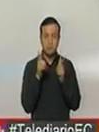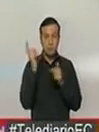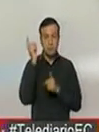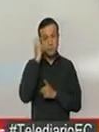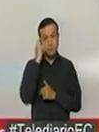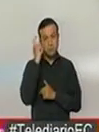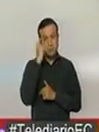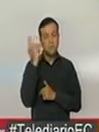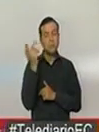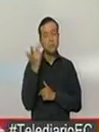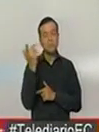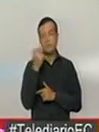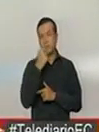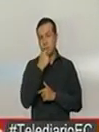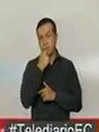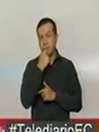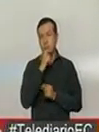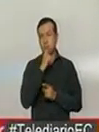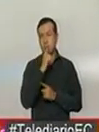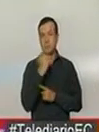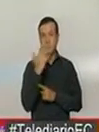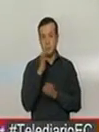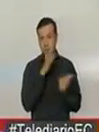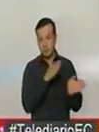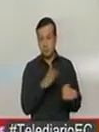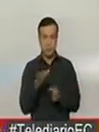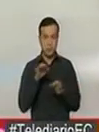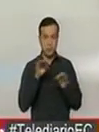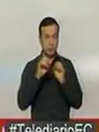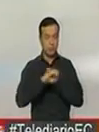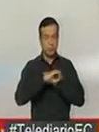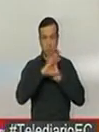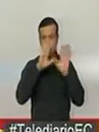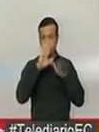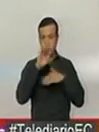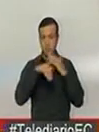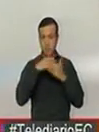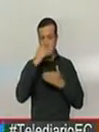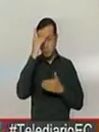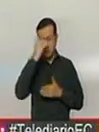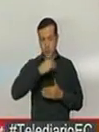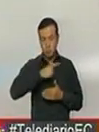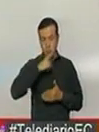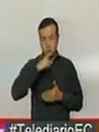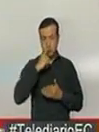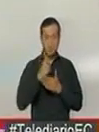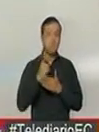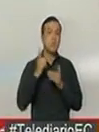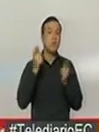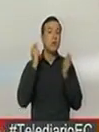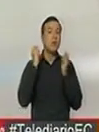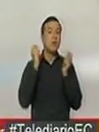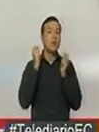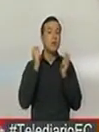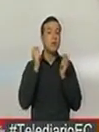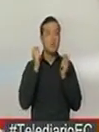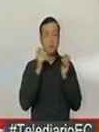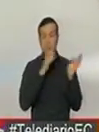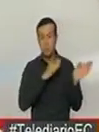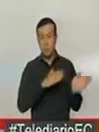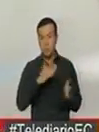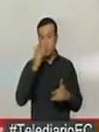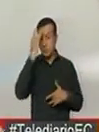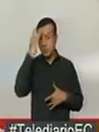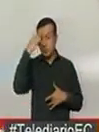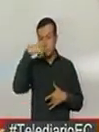que hay que, como lo digo con claridad, hay que tomar todas las medidas que se hicieron en las campañas de prevención de la gripe aviar, ¿no